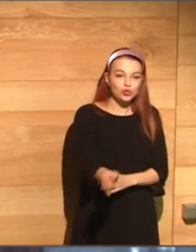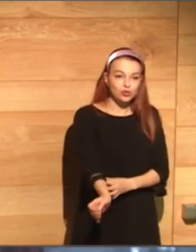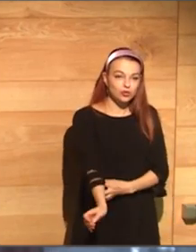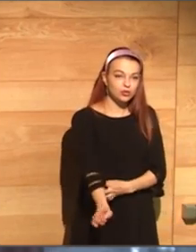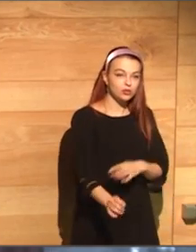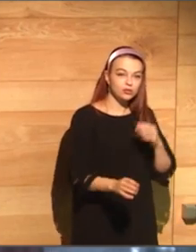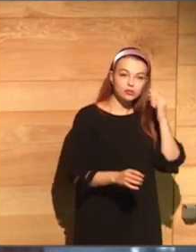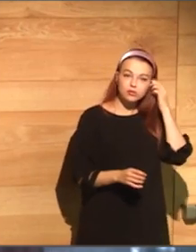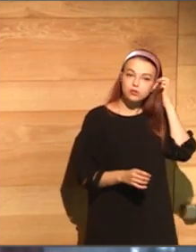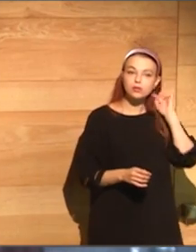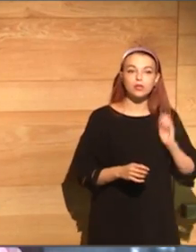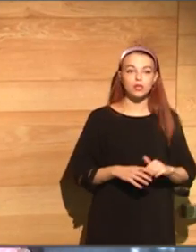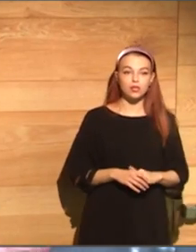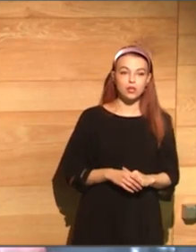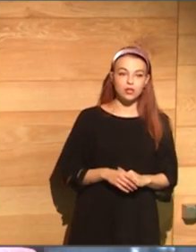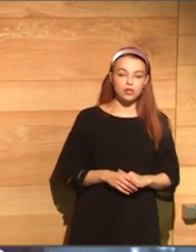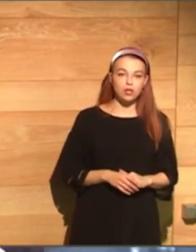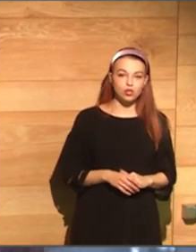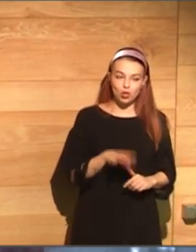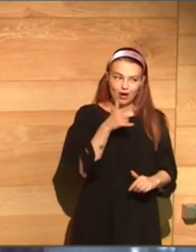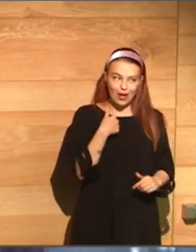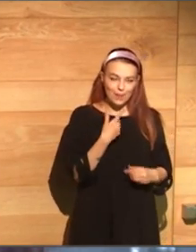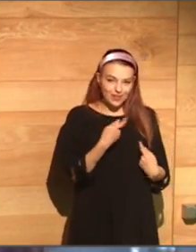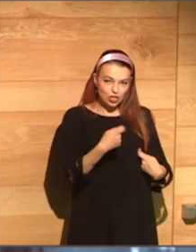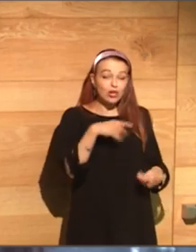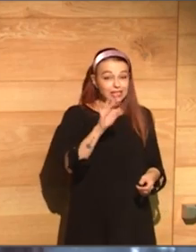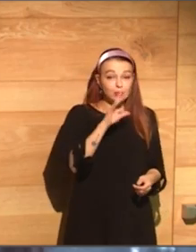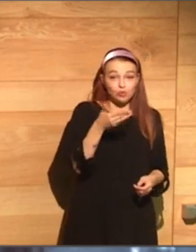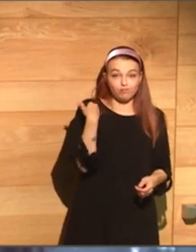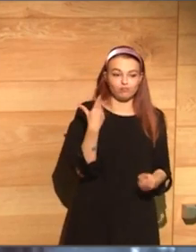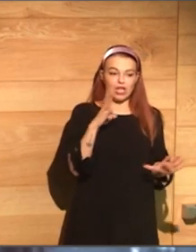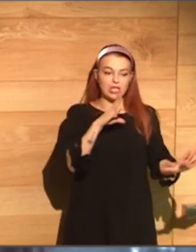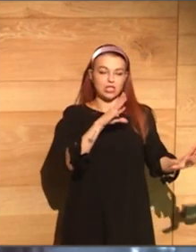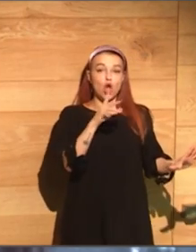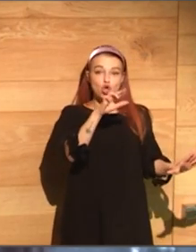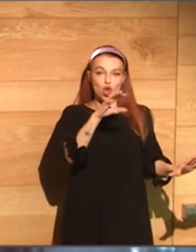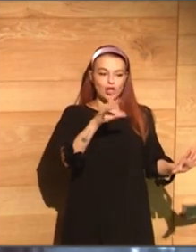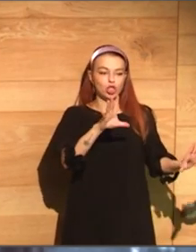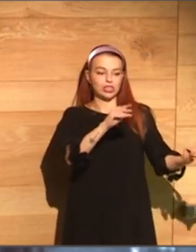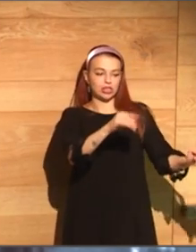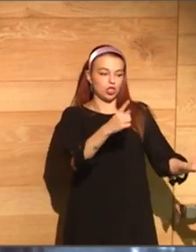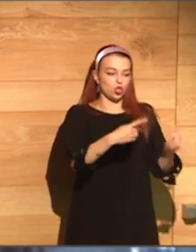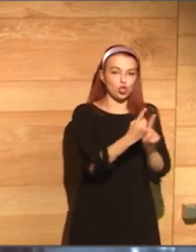vas a controlar esto? Hombre, es que la última vez nos echó la bronca a Rodrigo, porque dice que luego se petan los micros. Vale. No os eché la